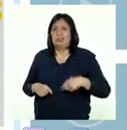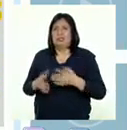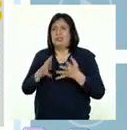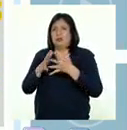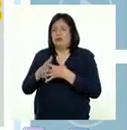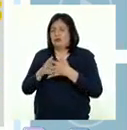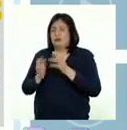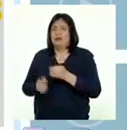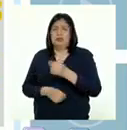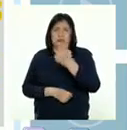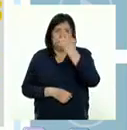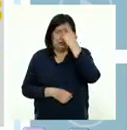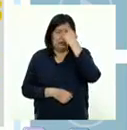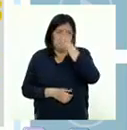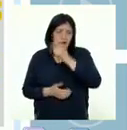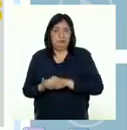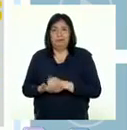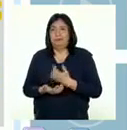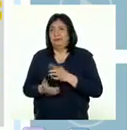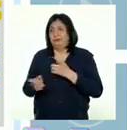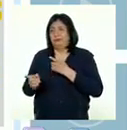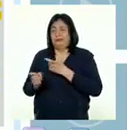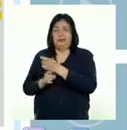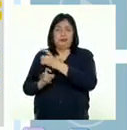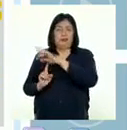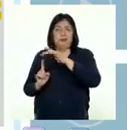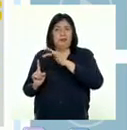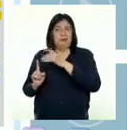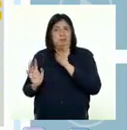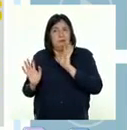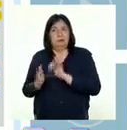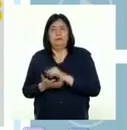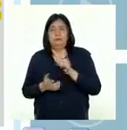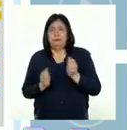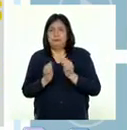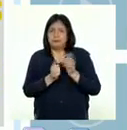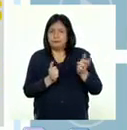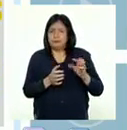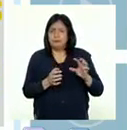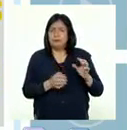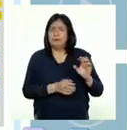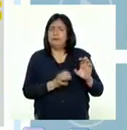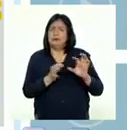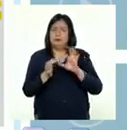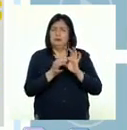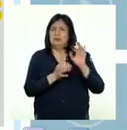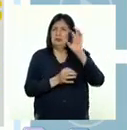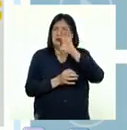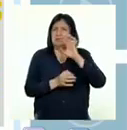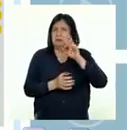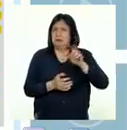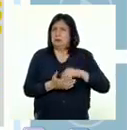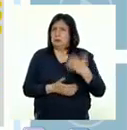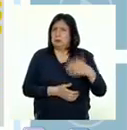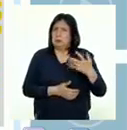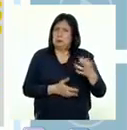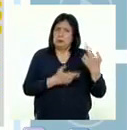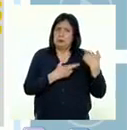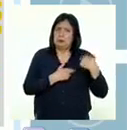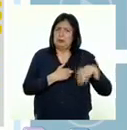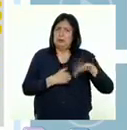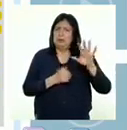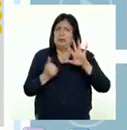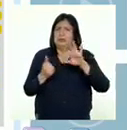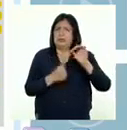Estados Unidos e India, que junto a la Unión Europea son responsables